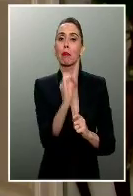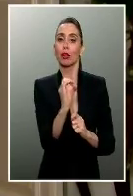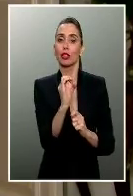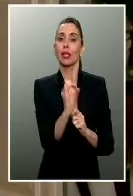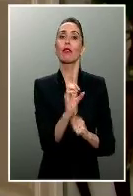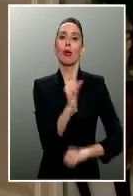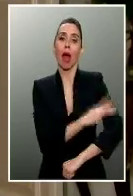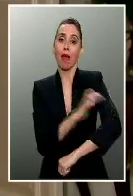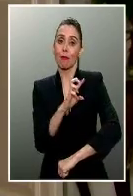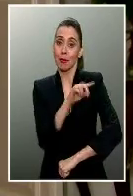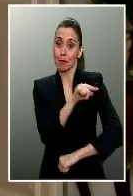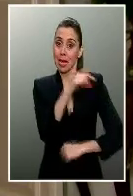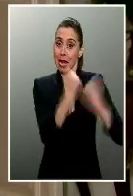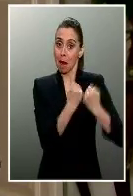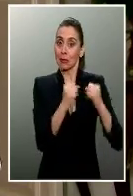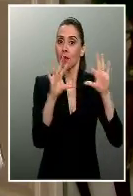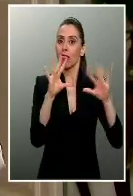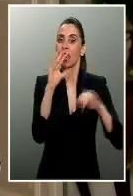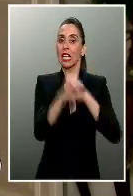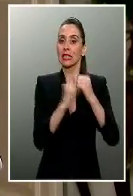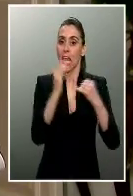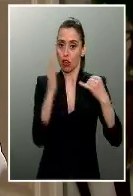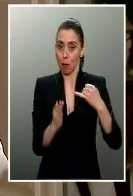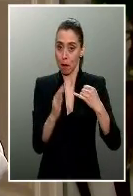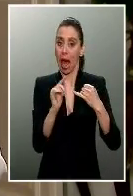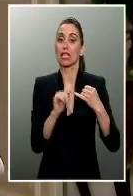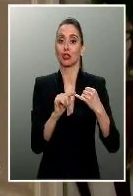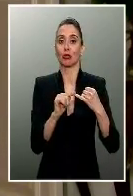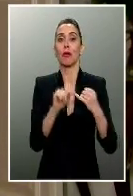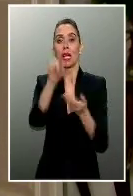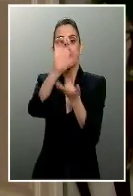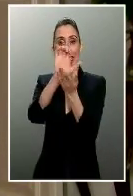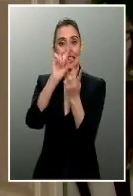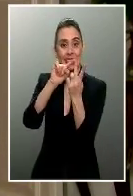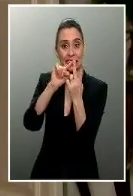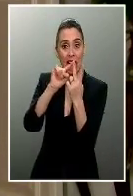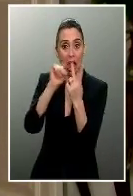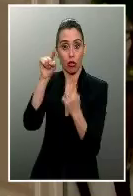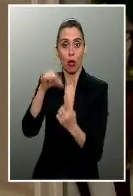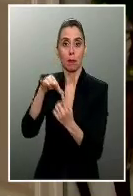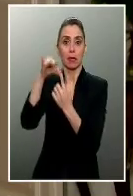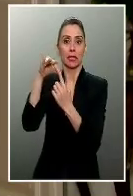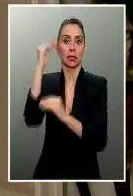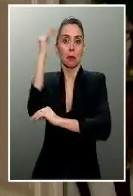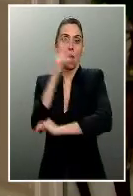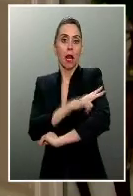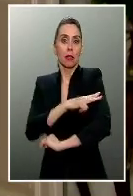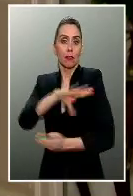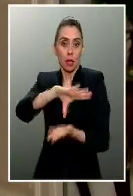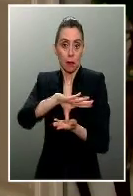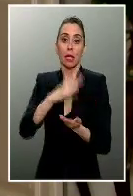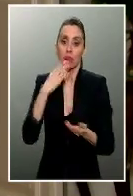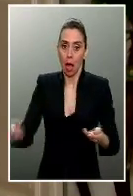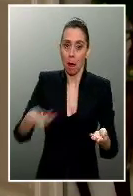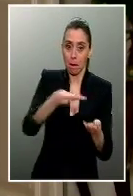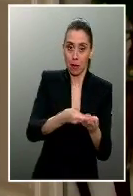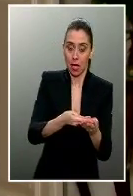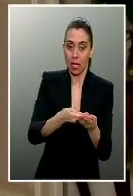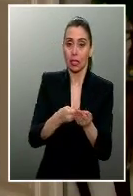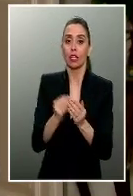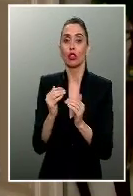un plazo máximo de diez años y el estado de su parte pues es el principal empleador del país este aumento en la cotización